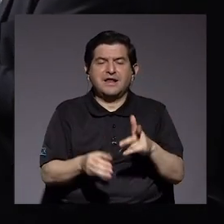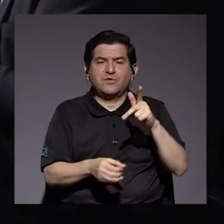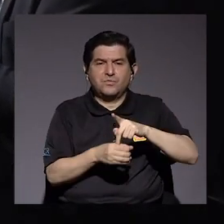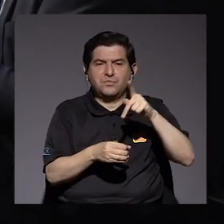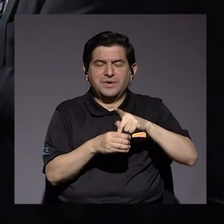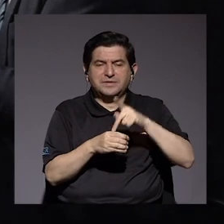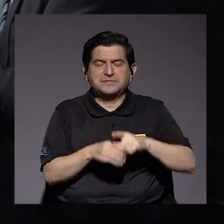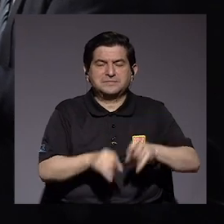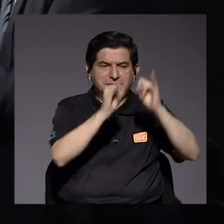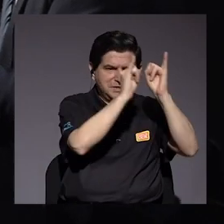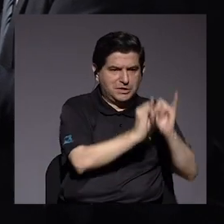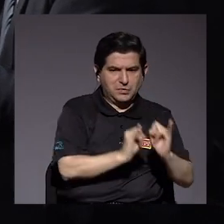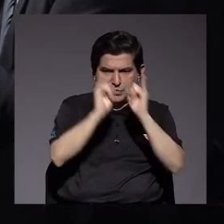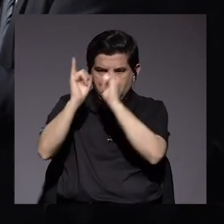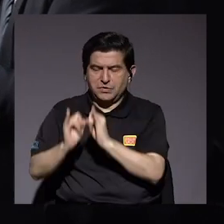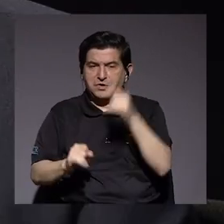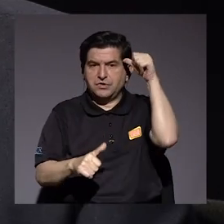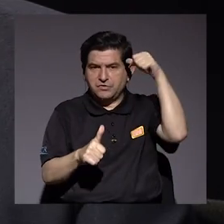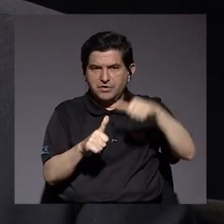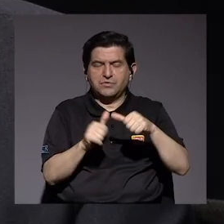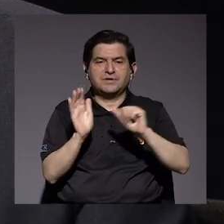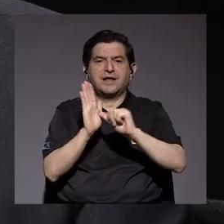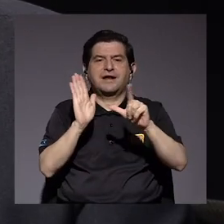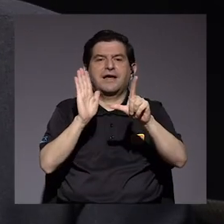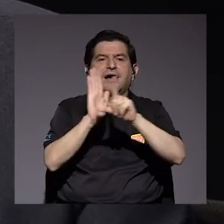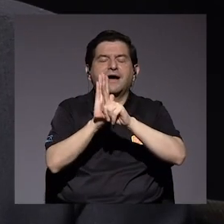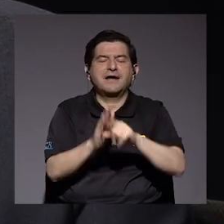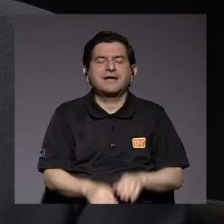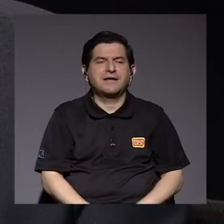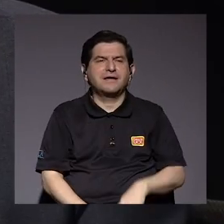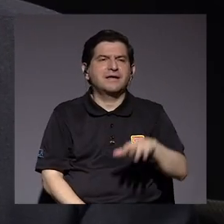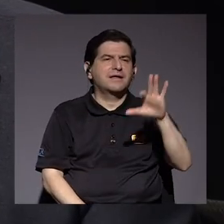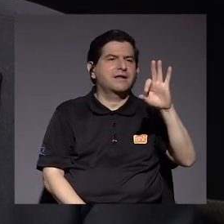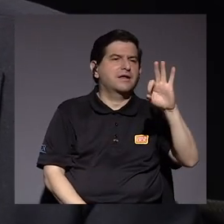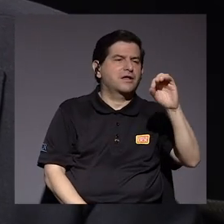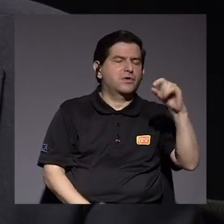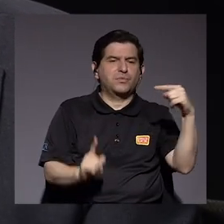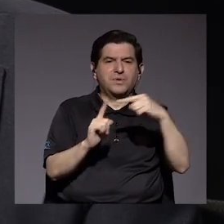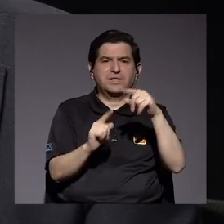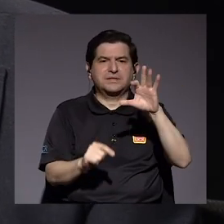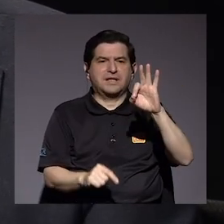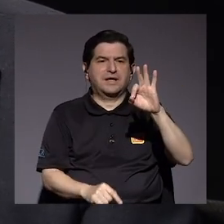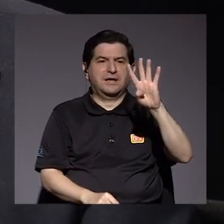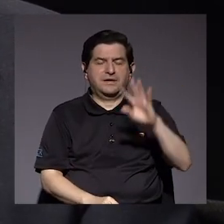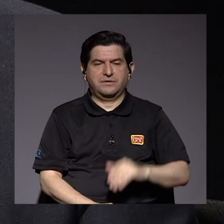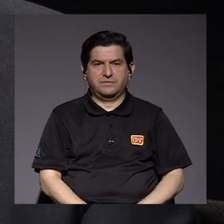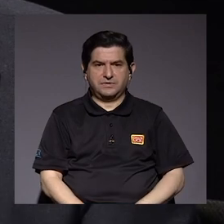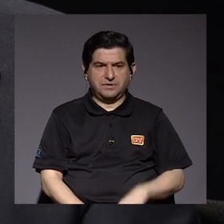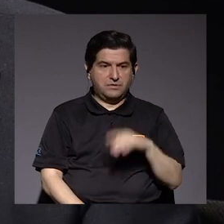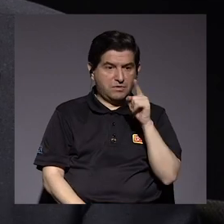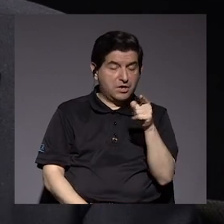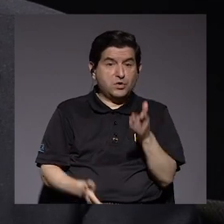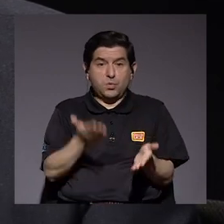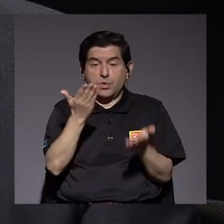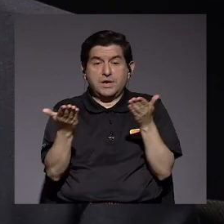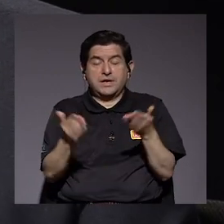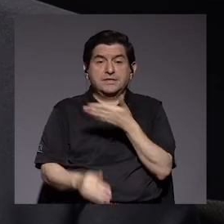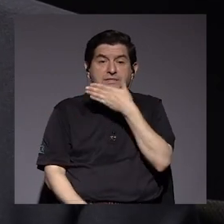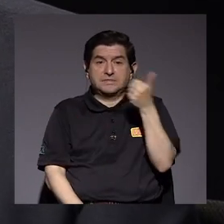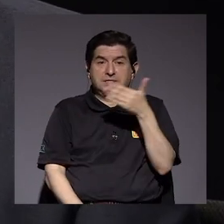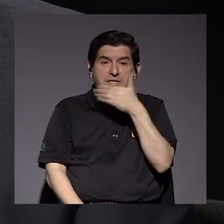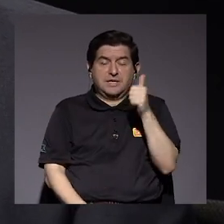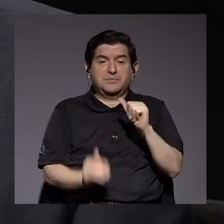algunos actores individuales hay que recordar que la asamblea legislativa del 90 al 94 es una